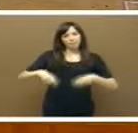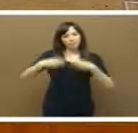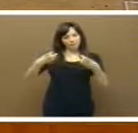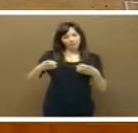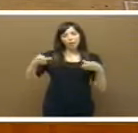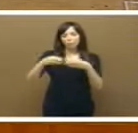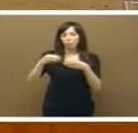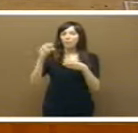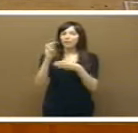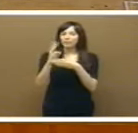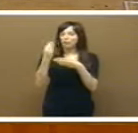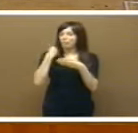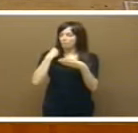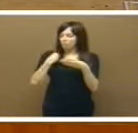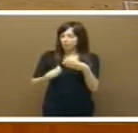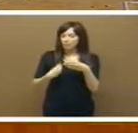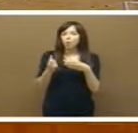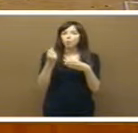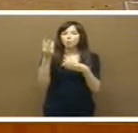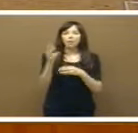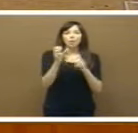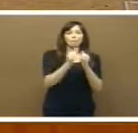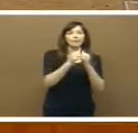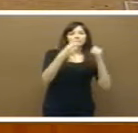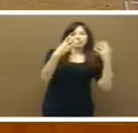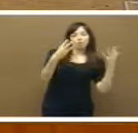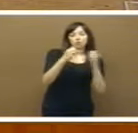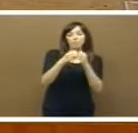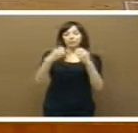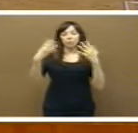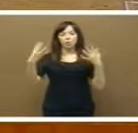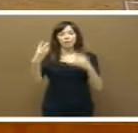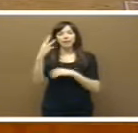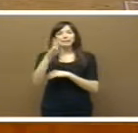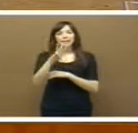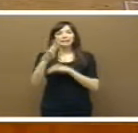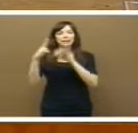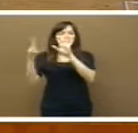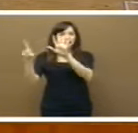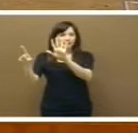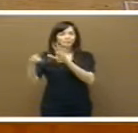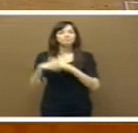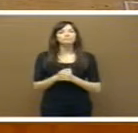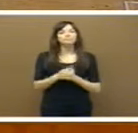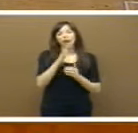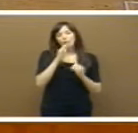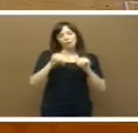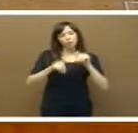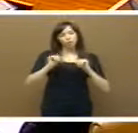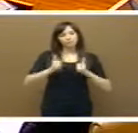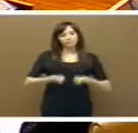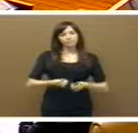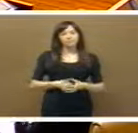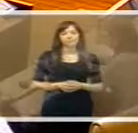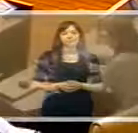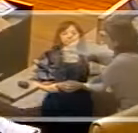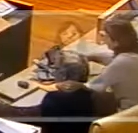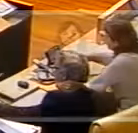parlamentario, que son las números 28, 29 y 36. Entramos en votación.